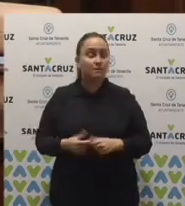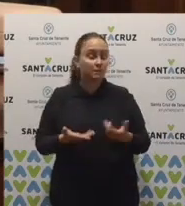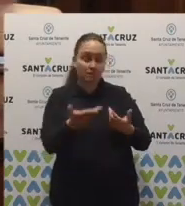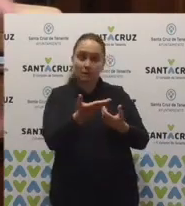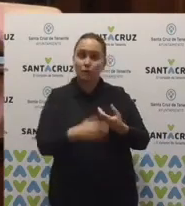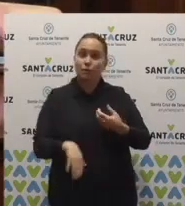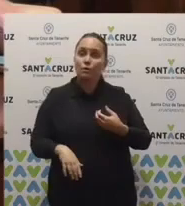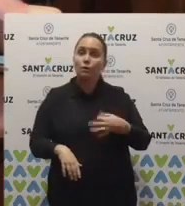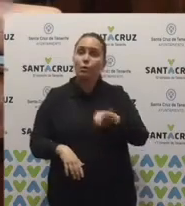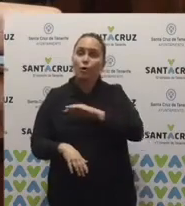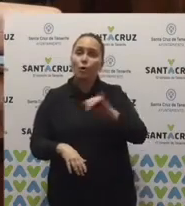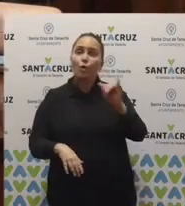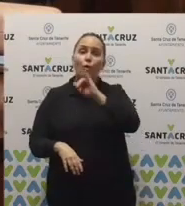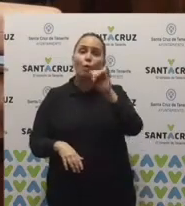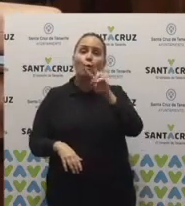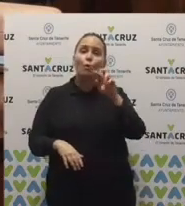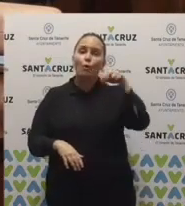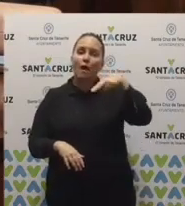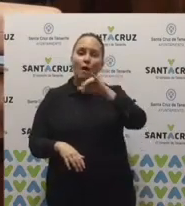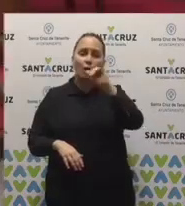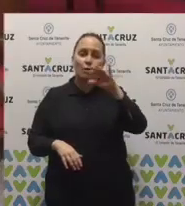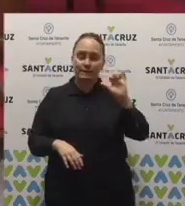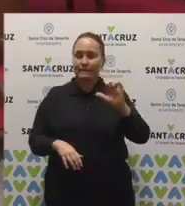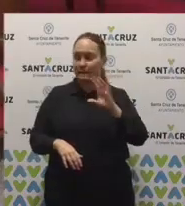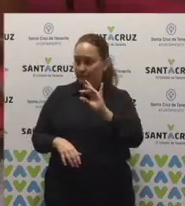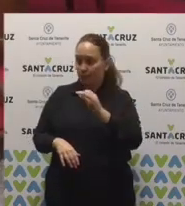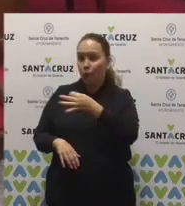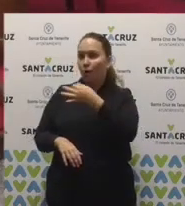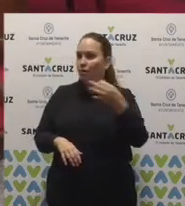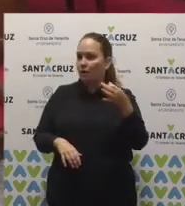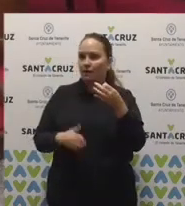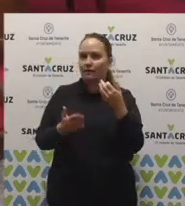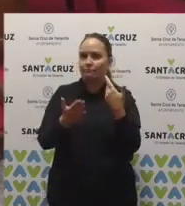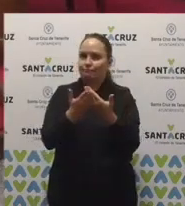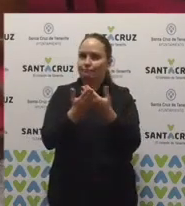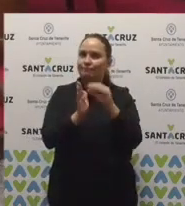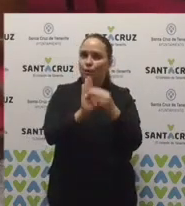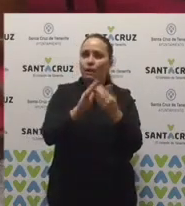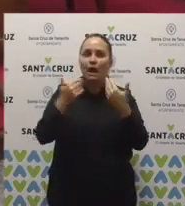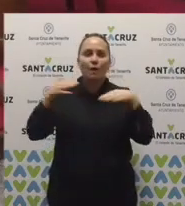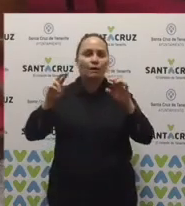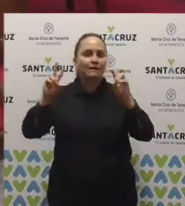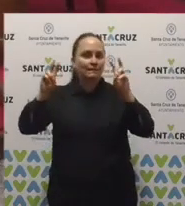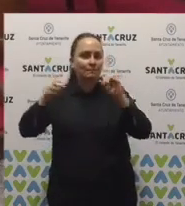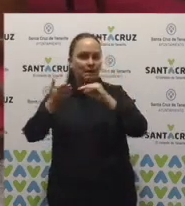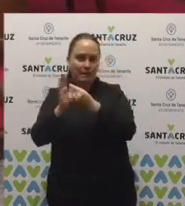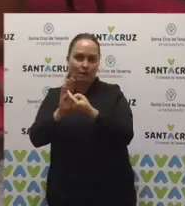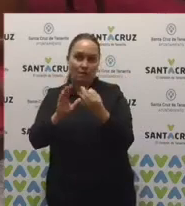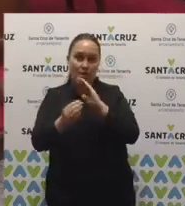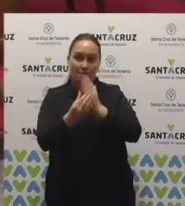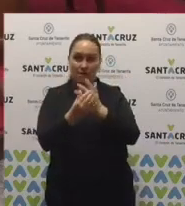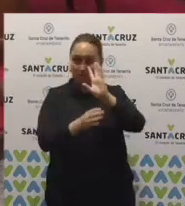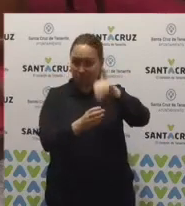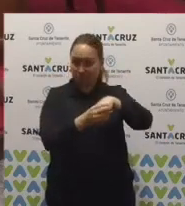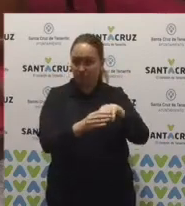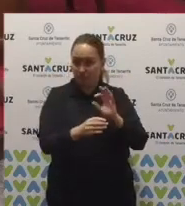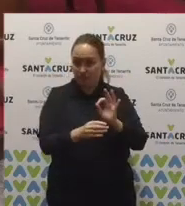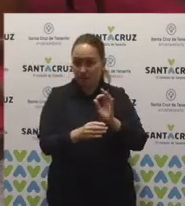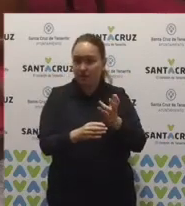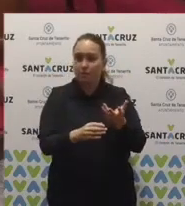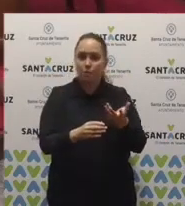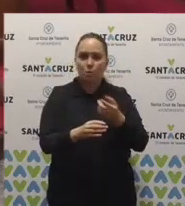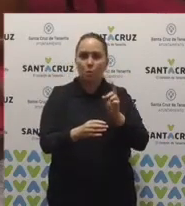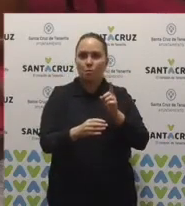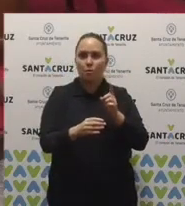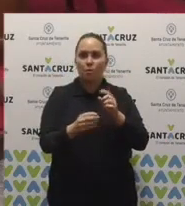lo ideal es que esté que conste aunque sean explicaciones técnicas pero tiene que estar en el expediente no no quedarnos al albur de